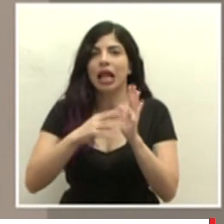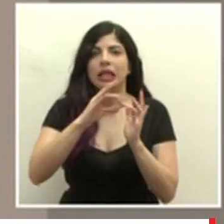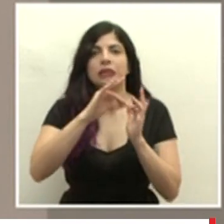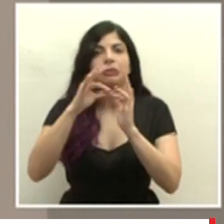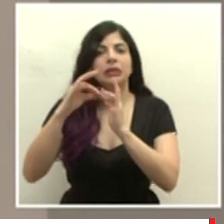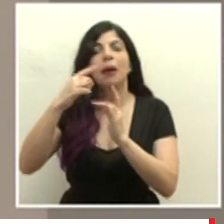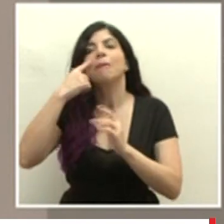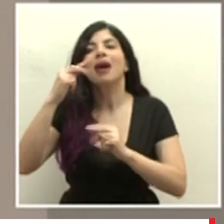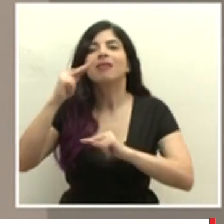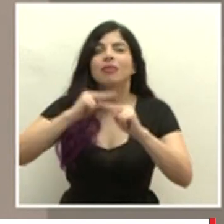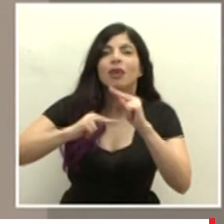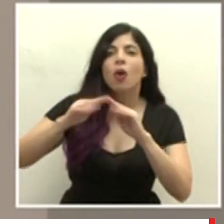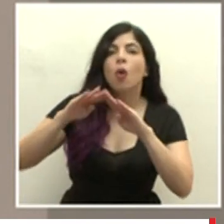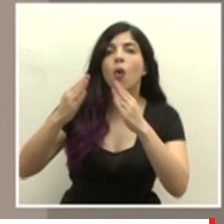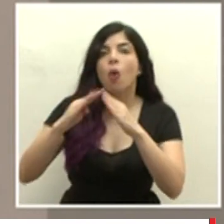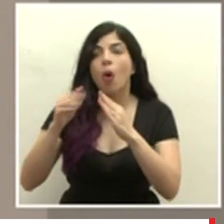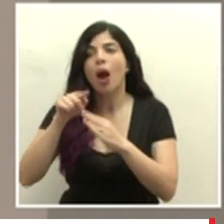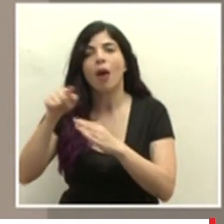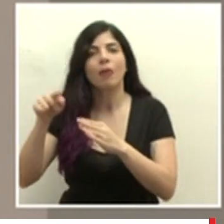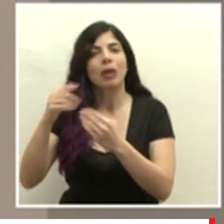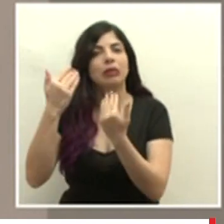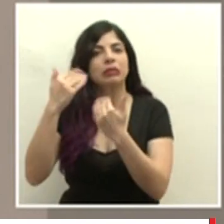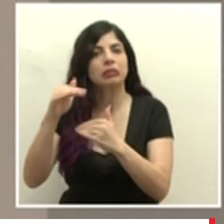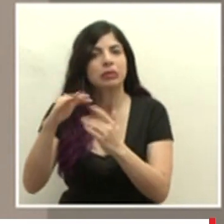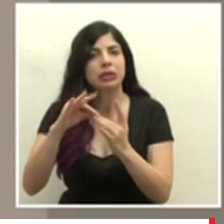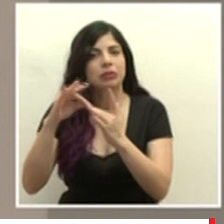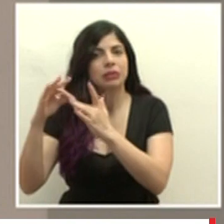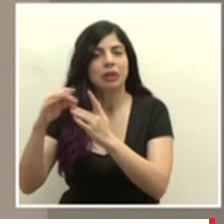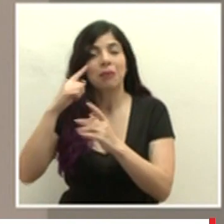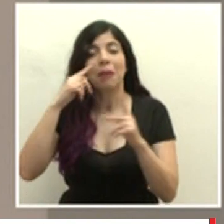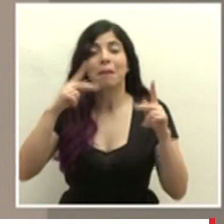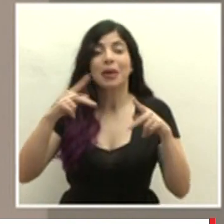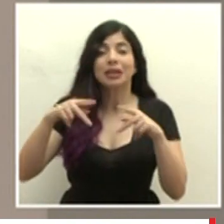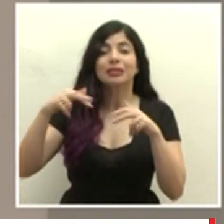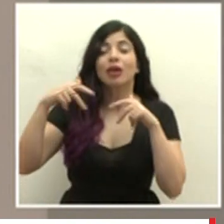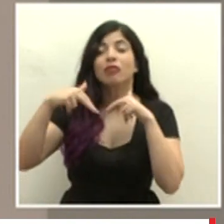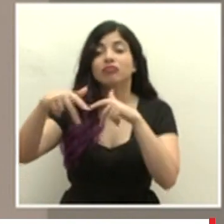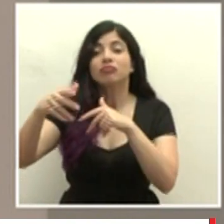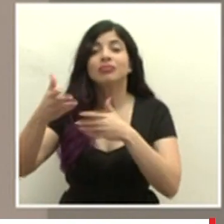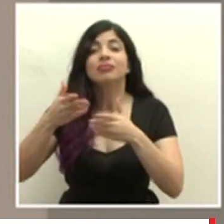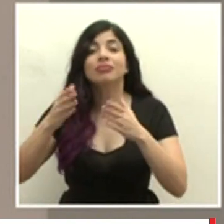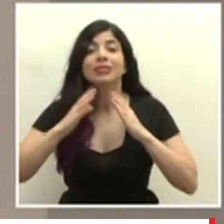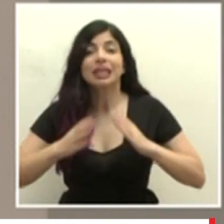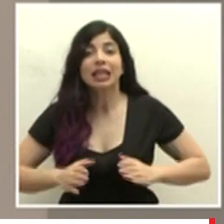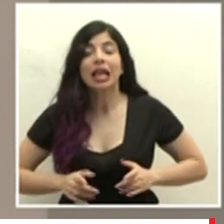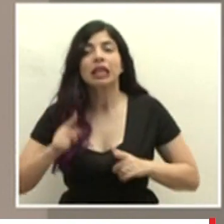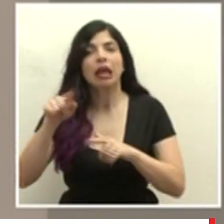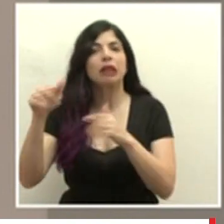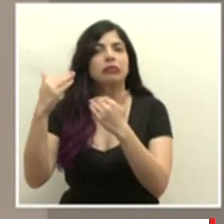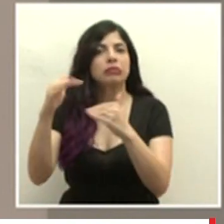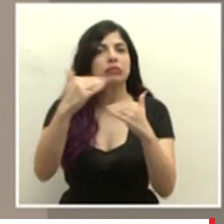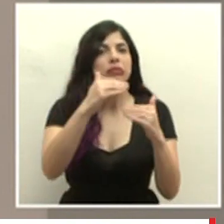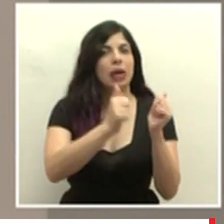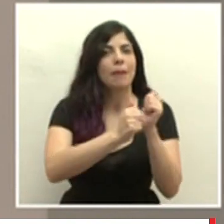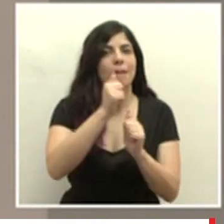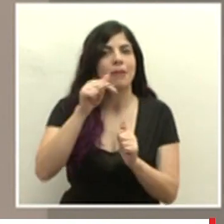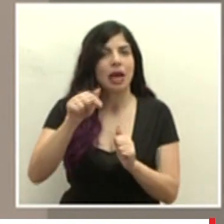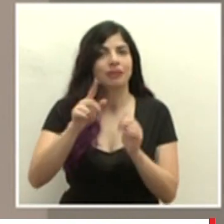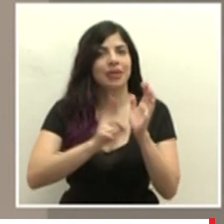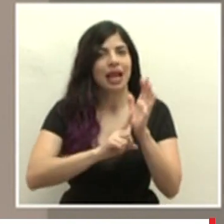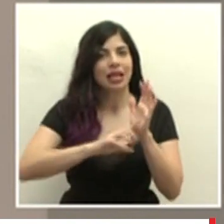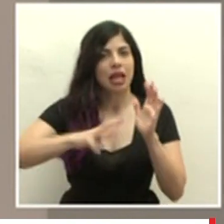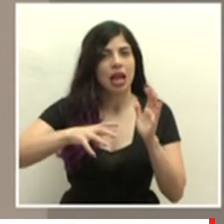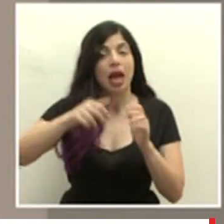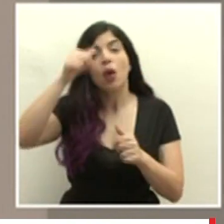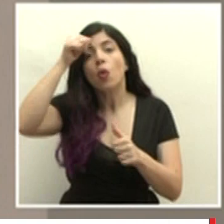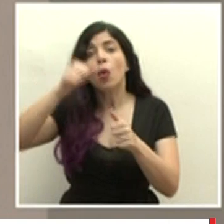de los establecimientos que reúnen personas que atienden público. Recordemos, a partir de hoy a